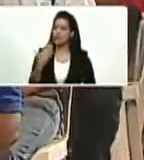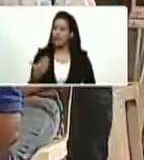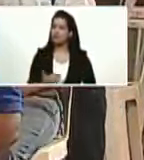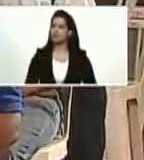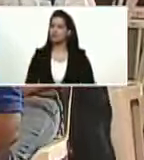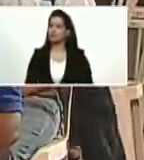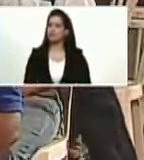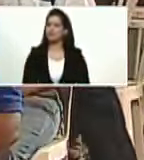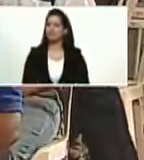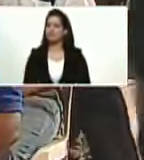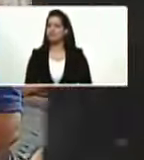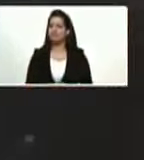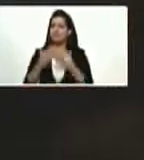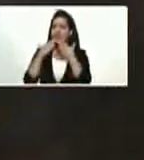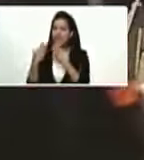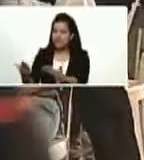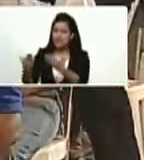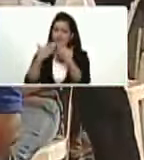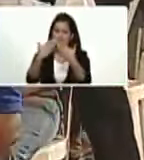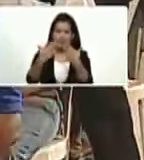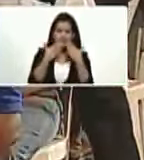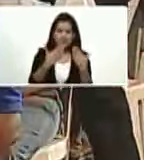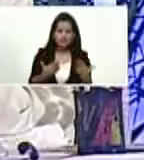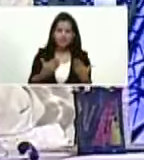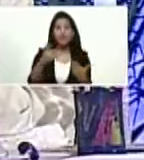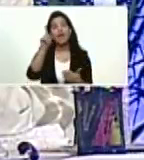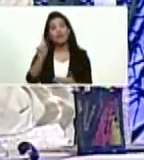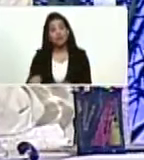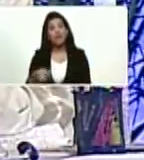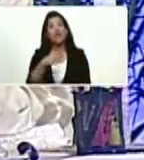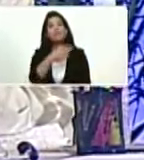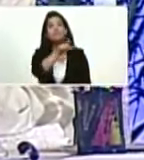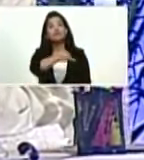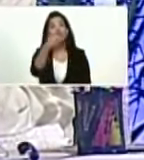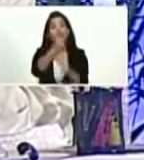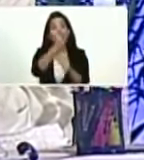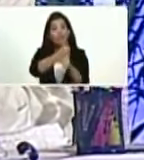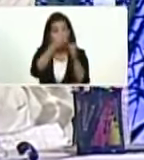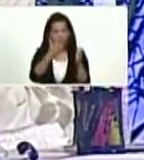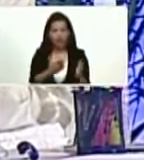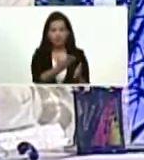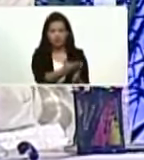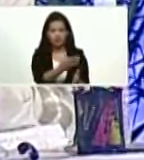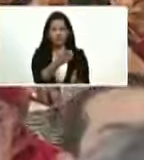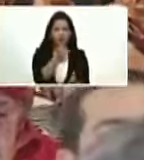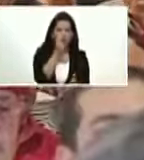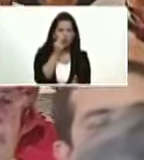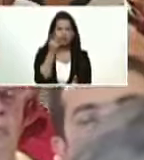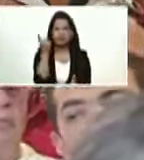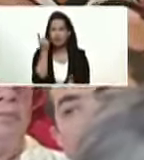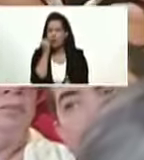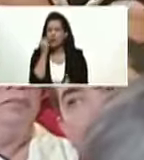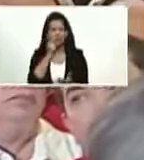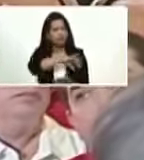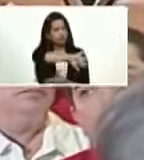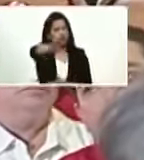Y a través de ustedes a todos los trabajadores y trabajadoras, hasta el último rincón del país,